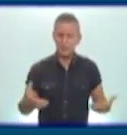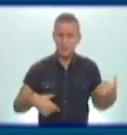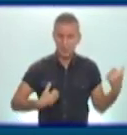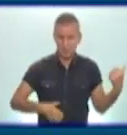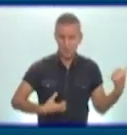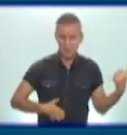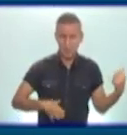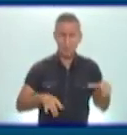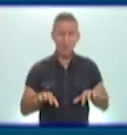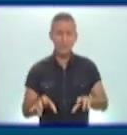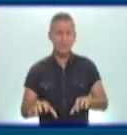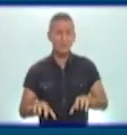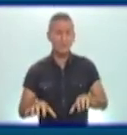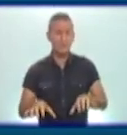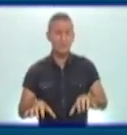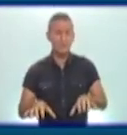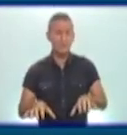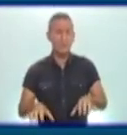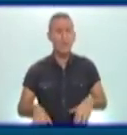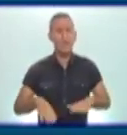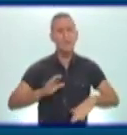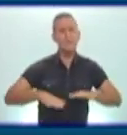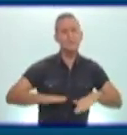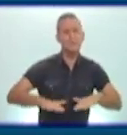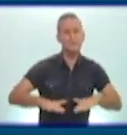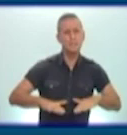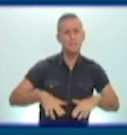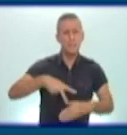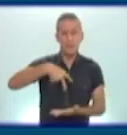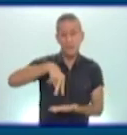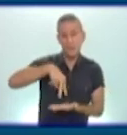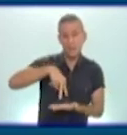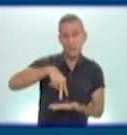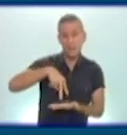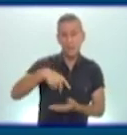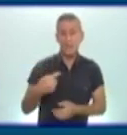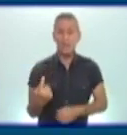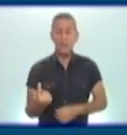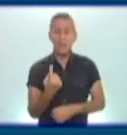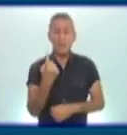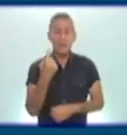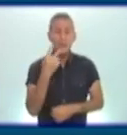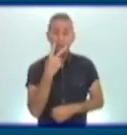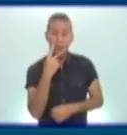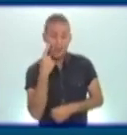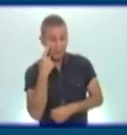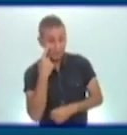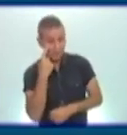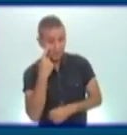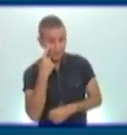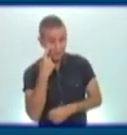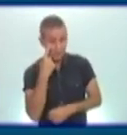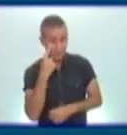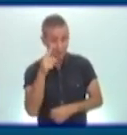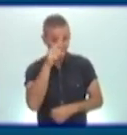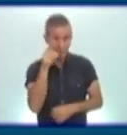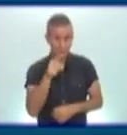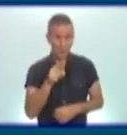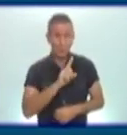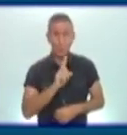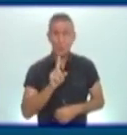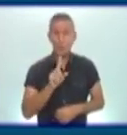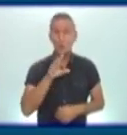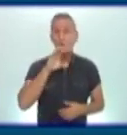el piano, el tambor, la danza. Fíjense que la pregunta es no se habla. Vamos entonces a